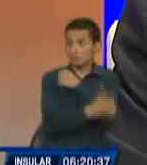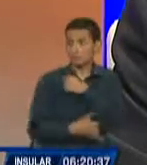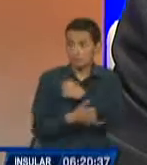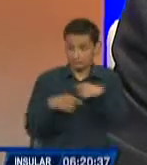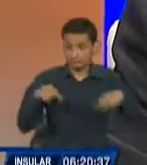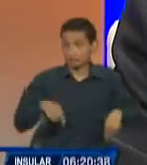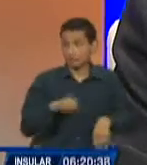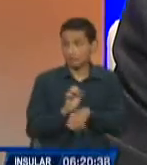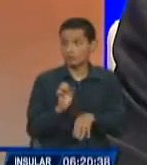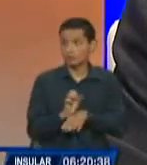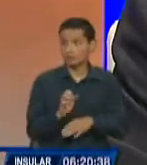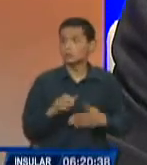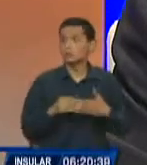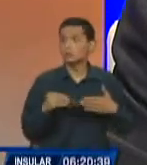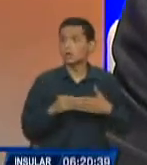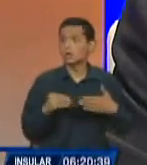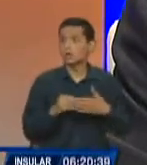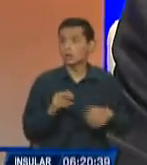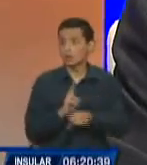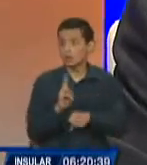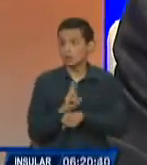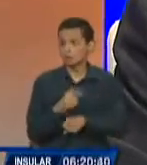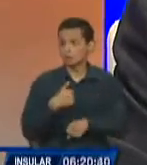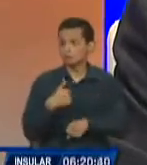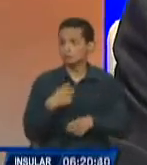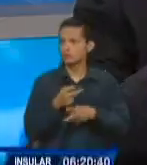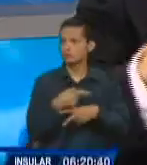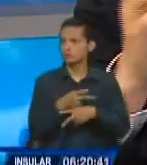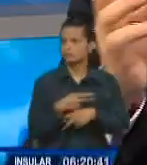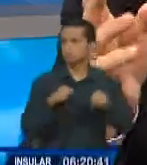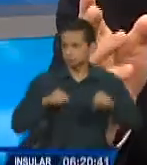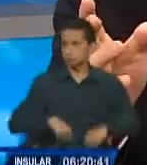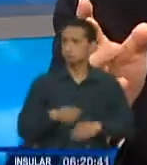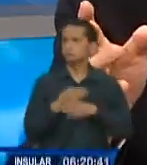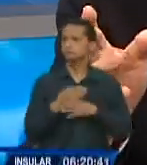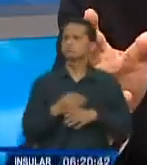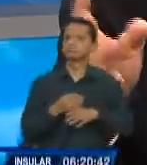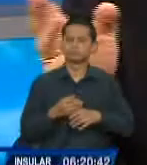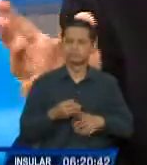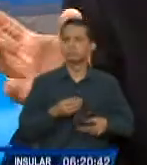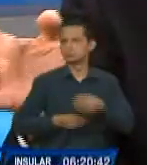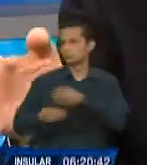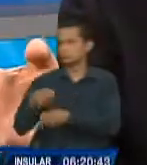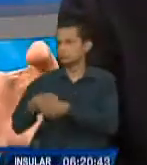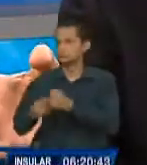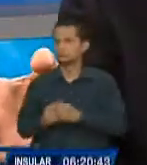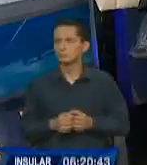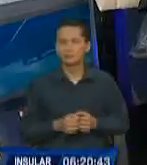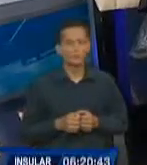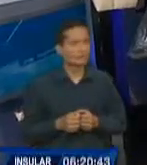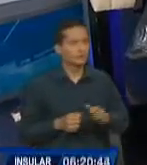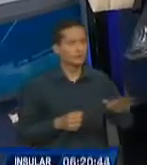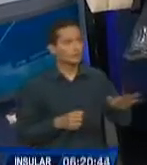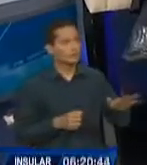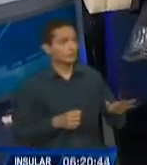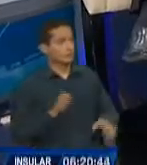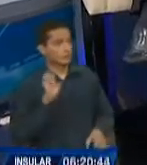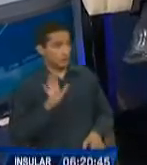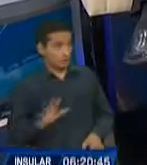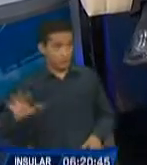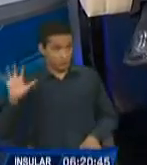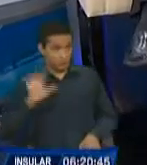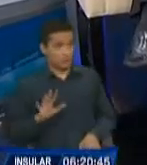Ecuador para también defender nuestra producción nacional. Esos ¿Pero qué nos hace creer, señor ministro, que Europa lo va a entender si la CAN, que está